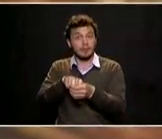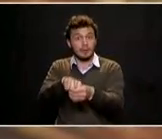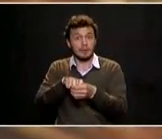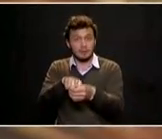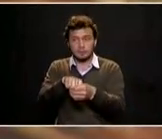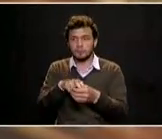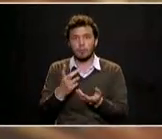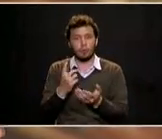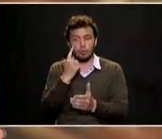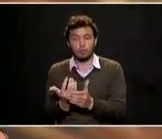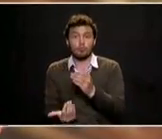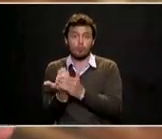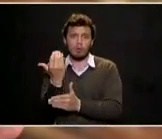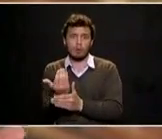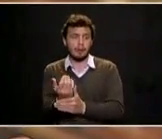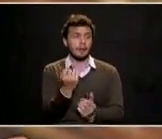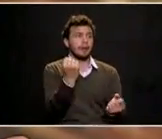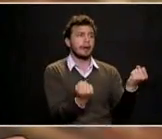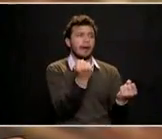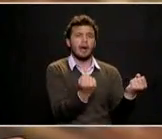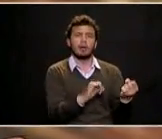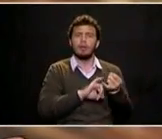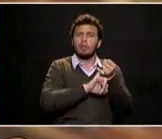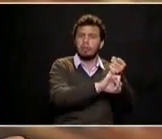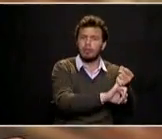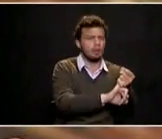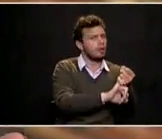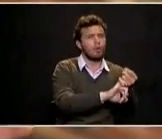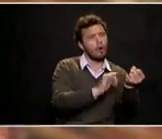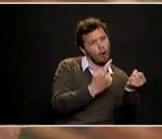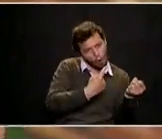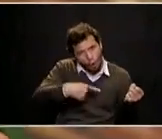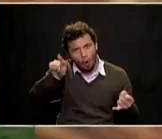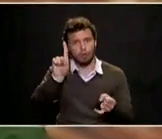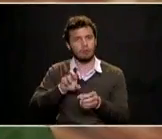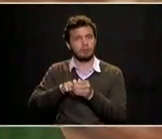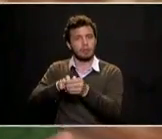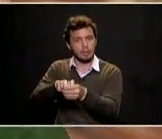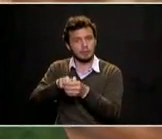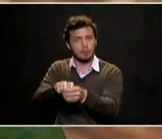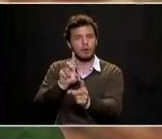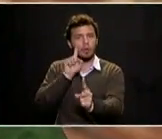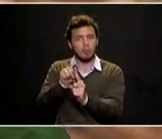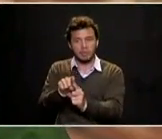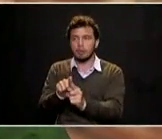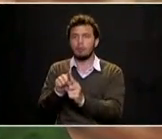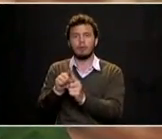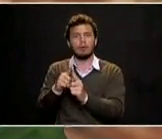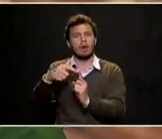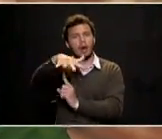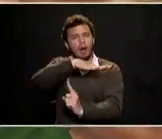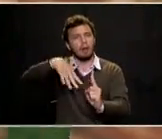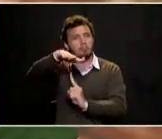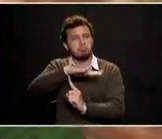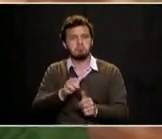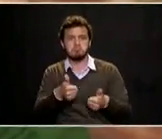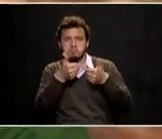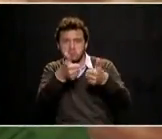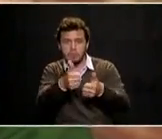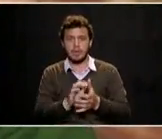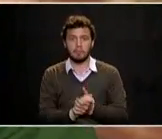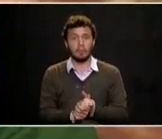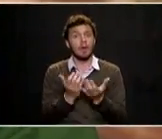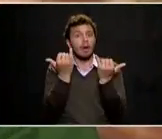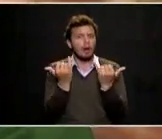carro, porque es que el problema del parqueo tiene que ver fundamentalmente con eso. Pero no nos bajamos de los carros porque no tenemos una alternativa de transporte